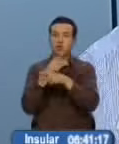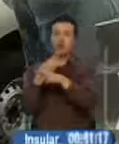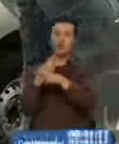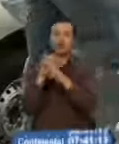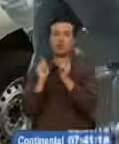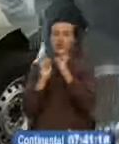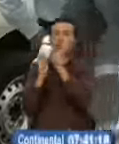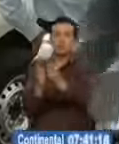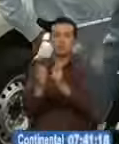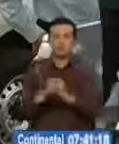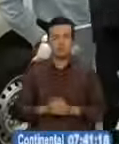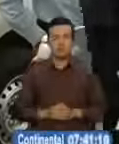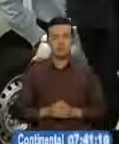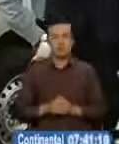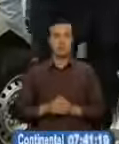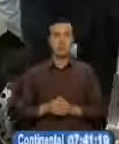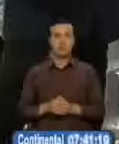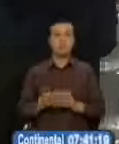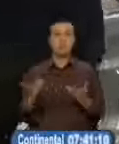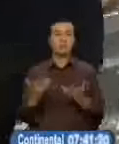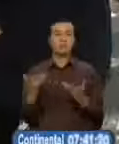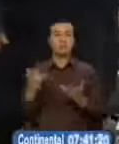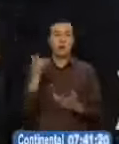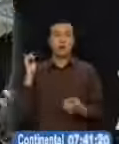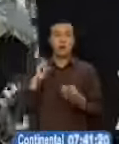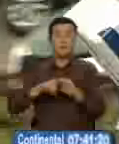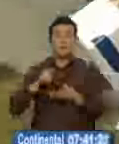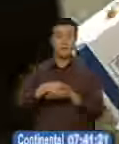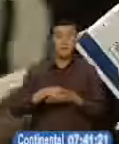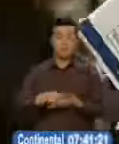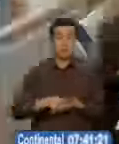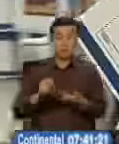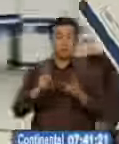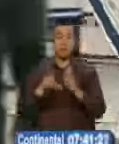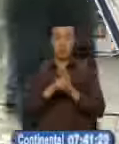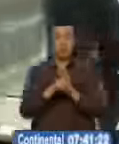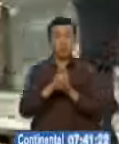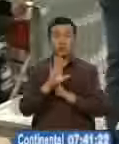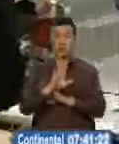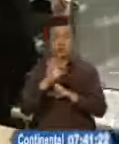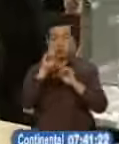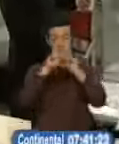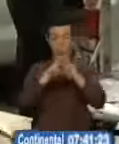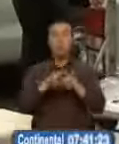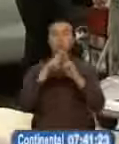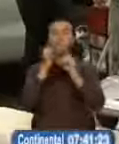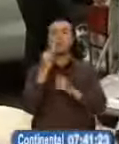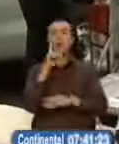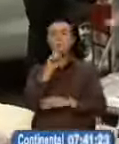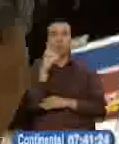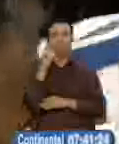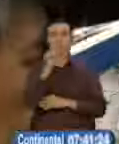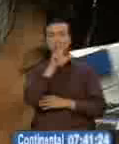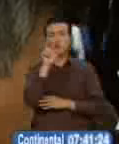Electoral. Aparte de las firmas entregadas hasta este lunes, el organismo electoral deberá procesar más de 1.300.000 firmas que las